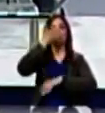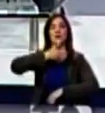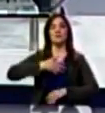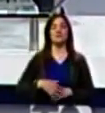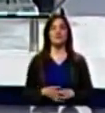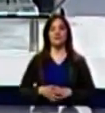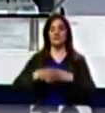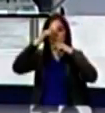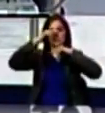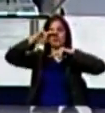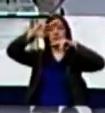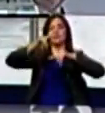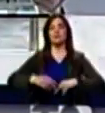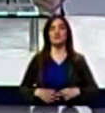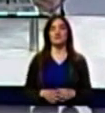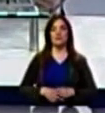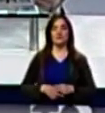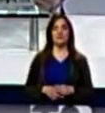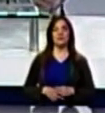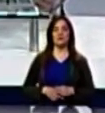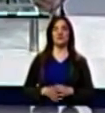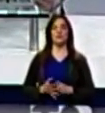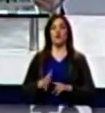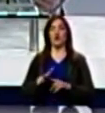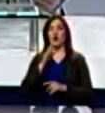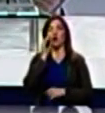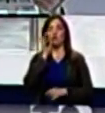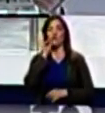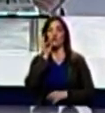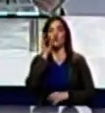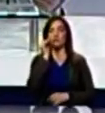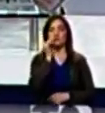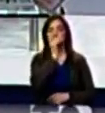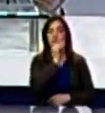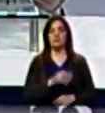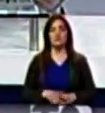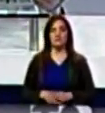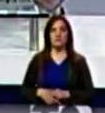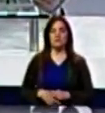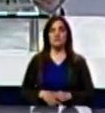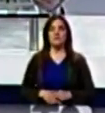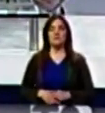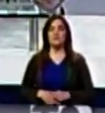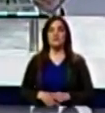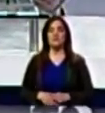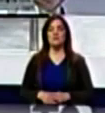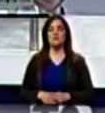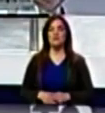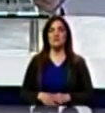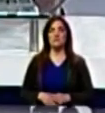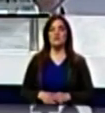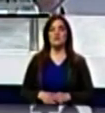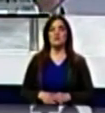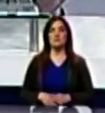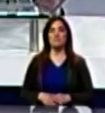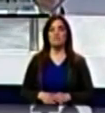Ambato en conmemoración de la Feria de la Fruta y de las Flores. Entre los principales atractivos están